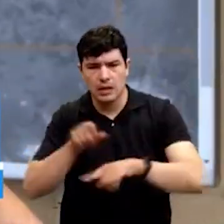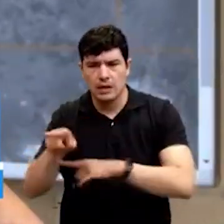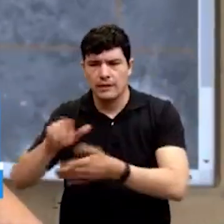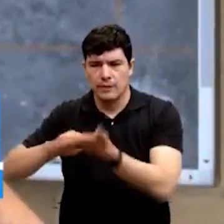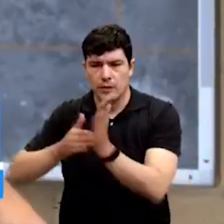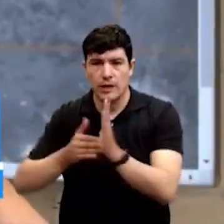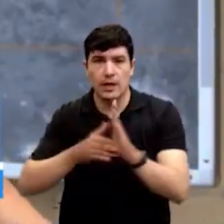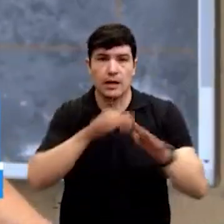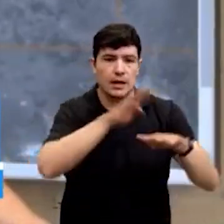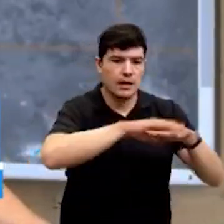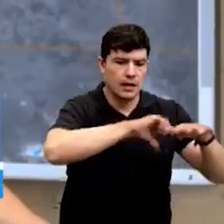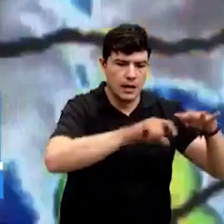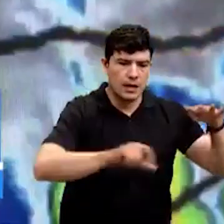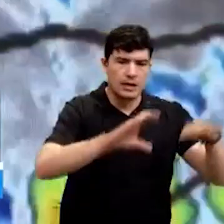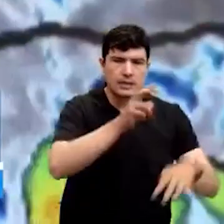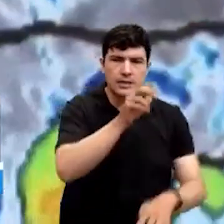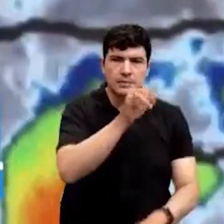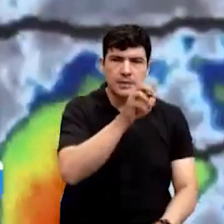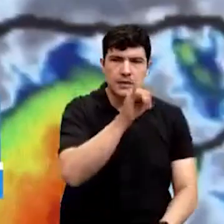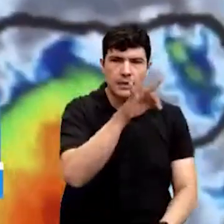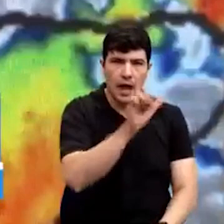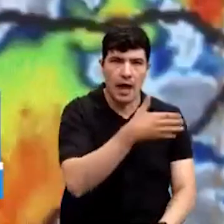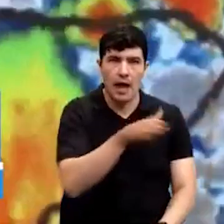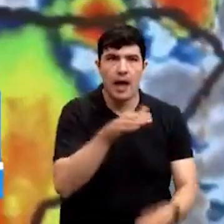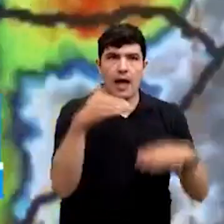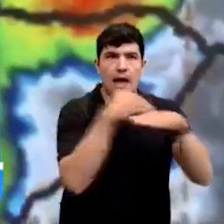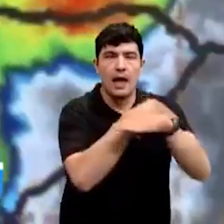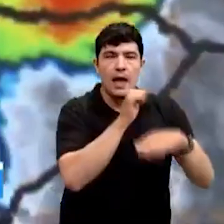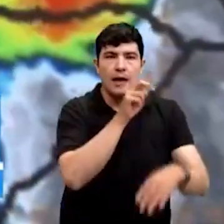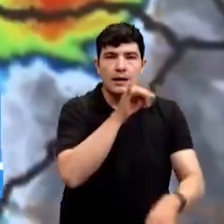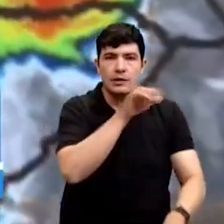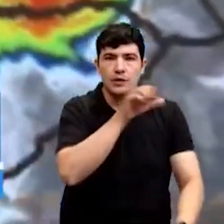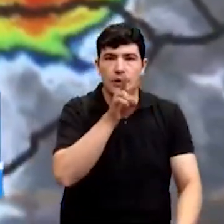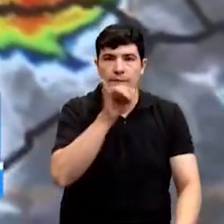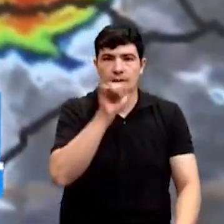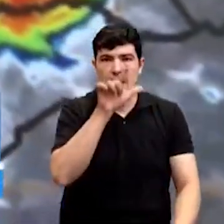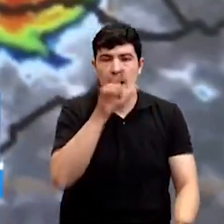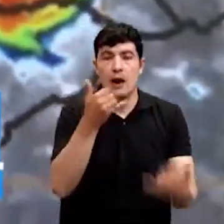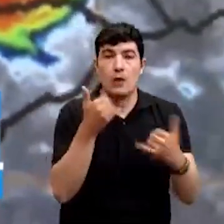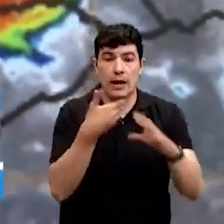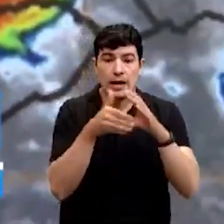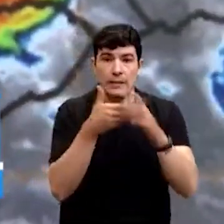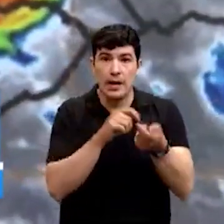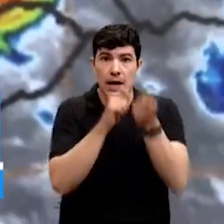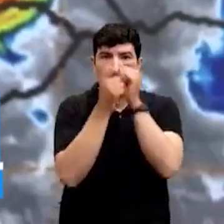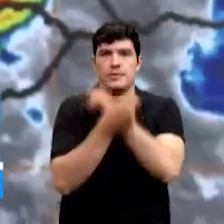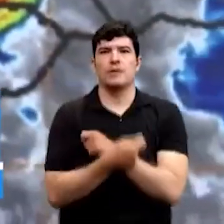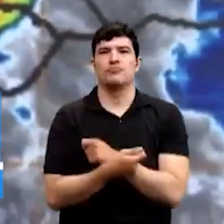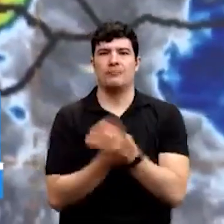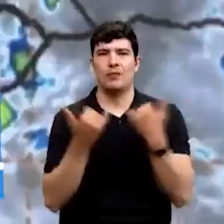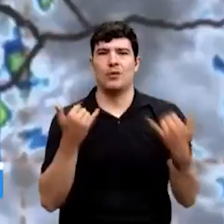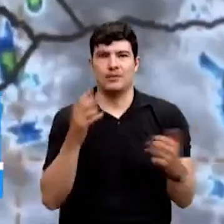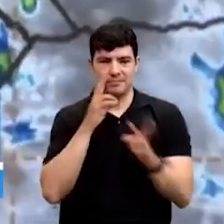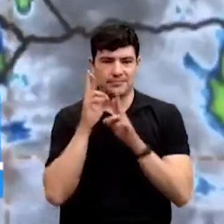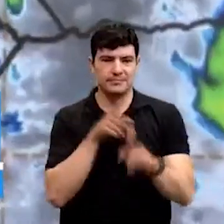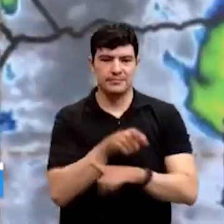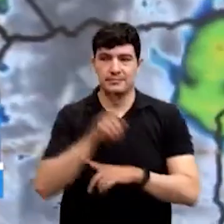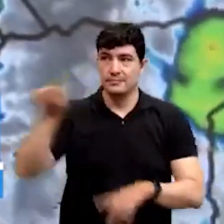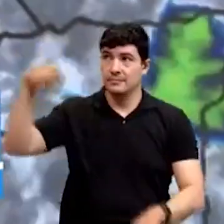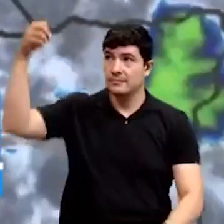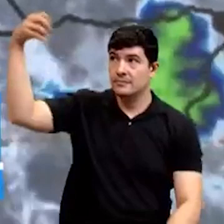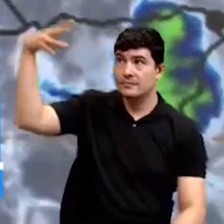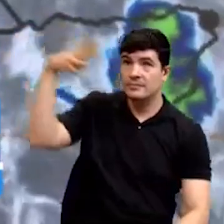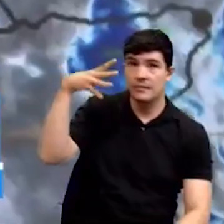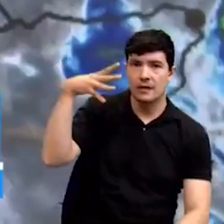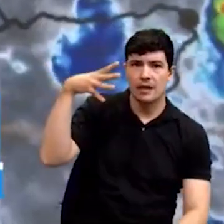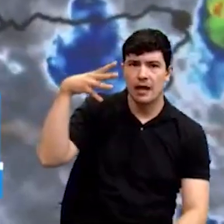en el sector de Chimitá, Anillo Vial. Las razones del cambio del patrón climático natural, según el IDEAM, son el fenómeno del Niño, además de